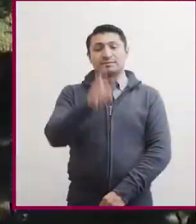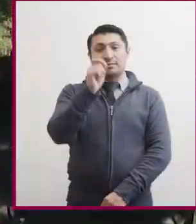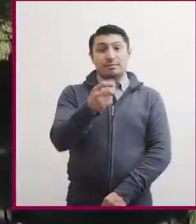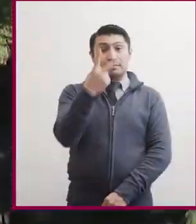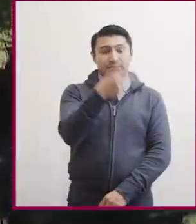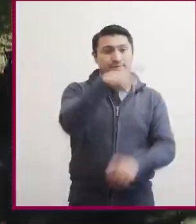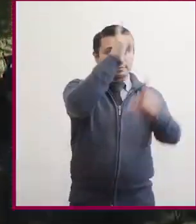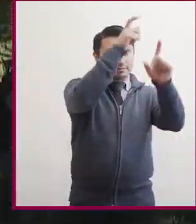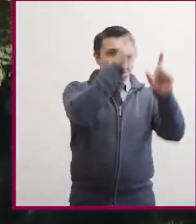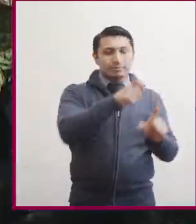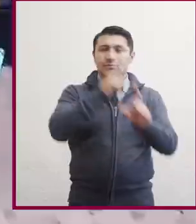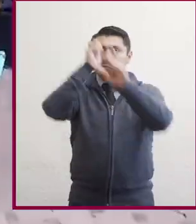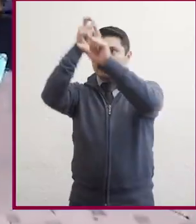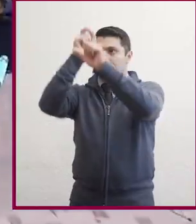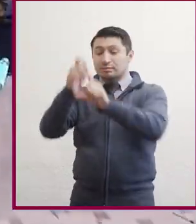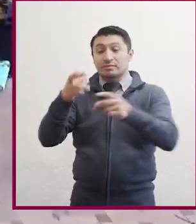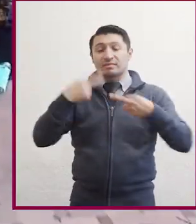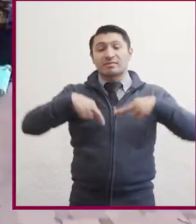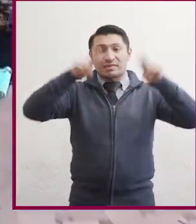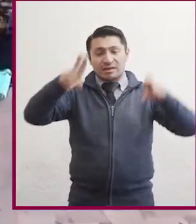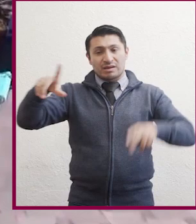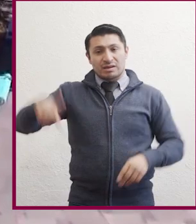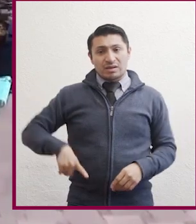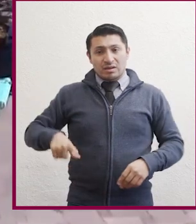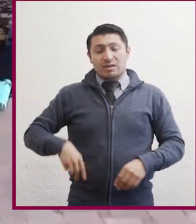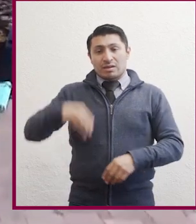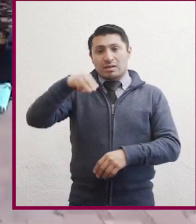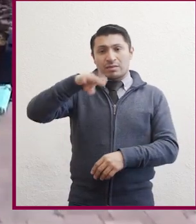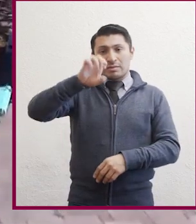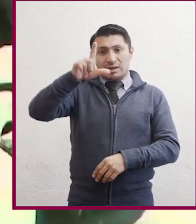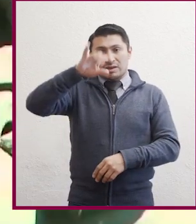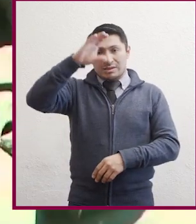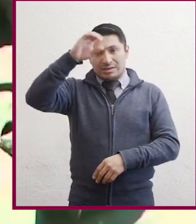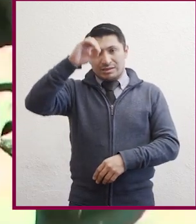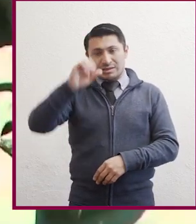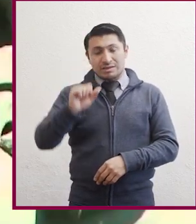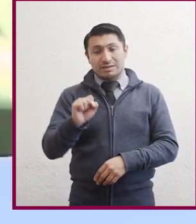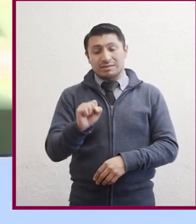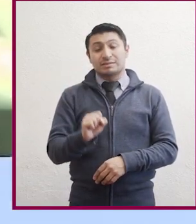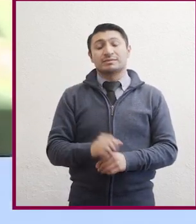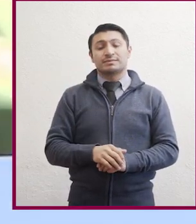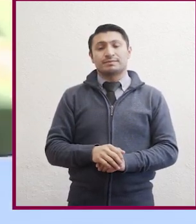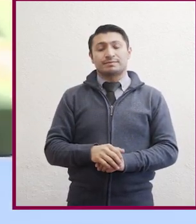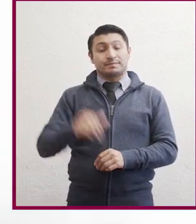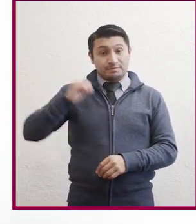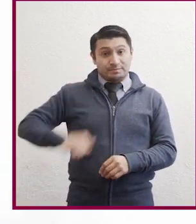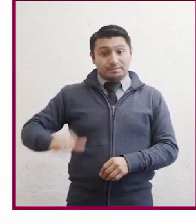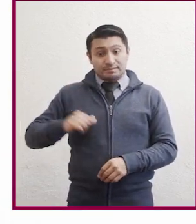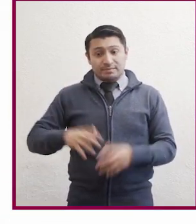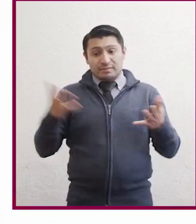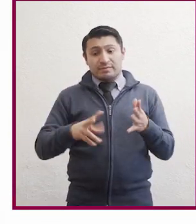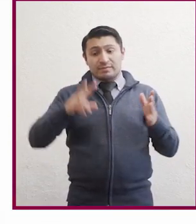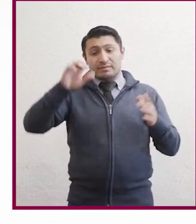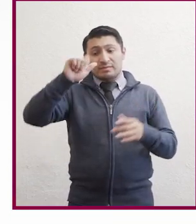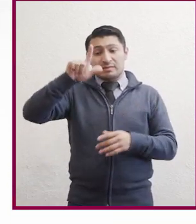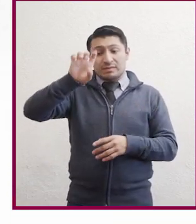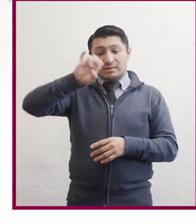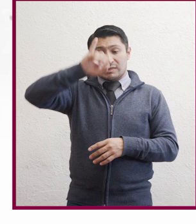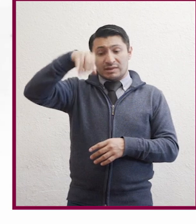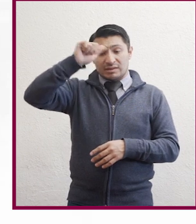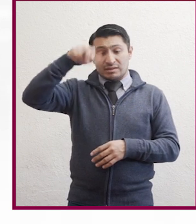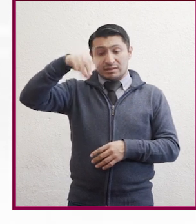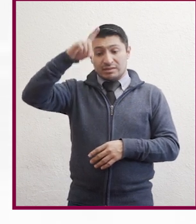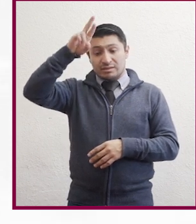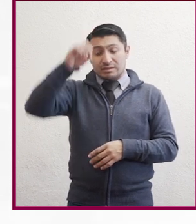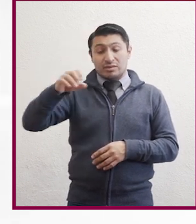Se trata de dos esculturas que representan a los gobernantes mexicas Xixcoatl y Ahuizotl, creadas por Alejandro